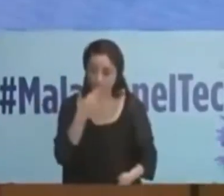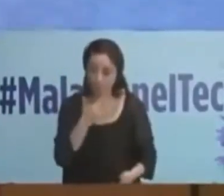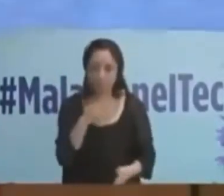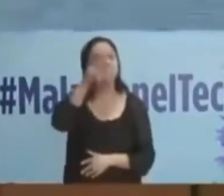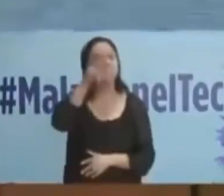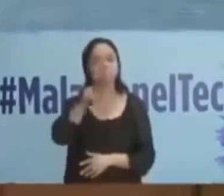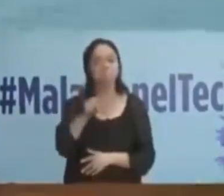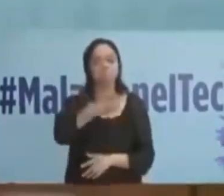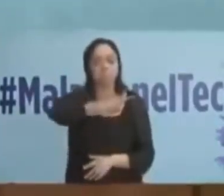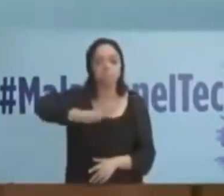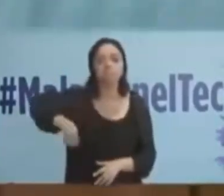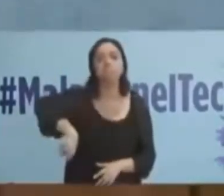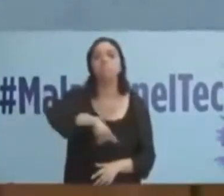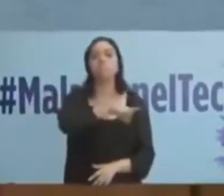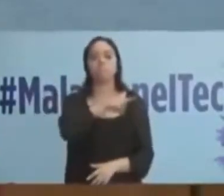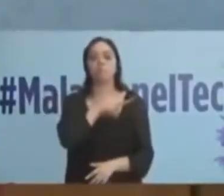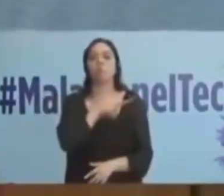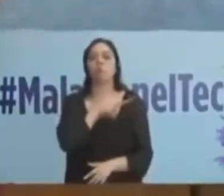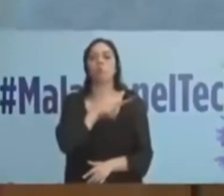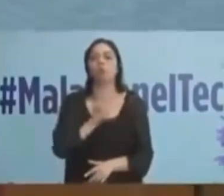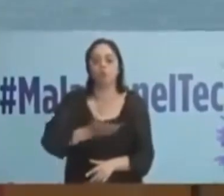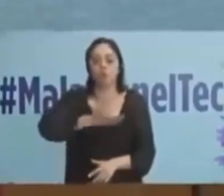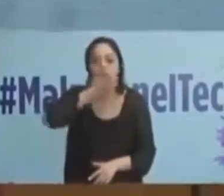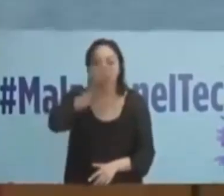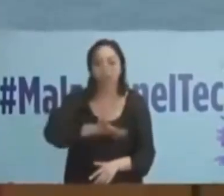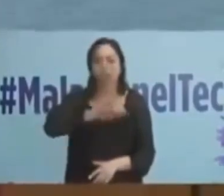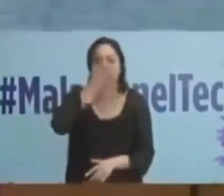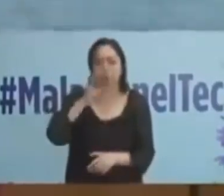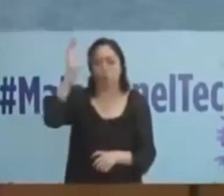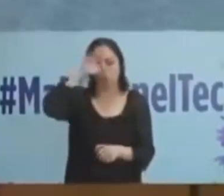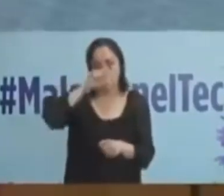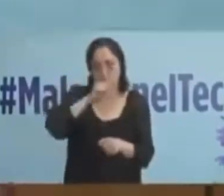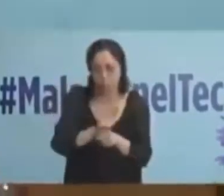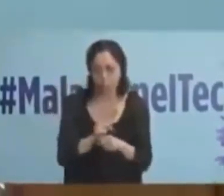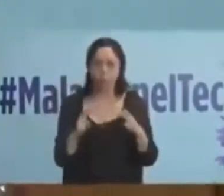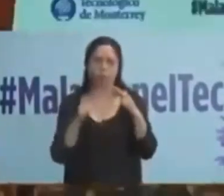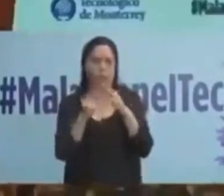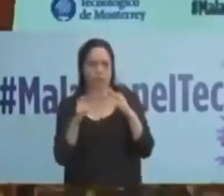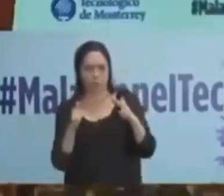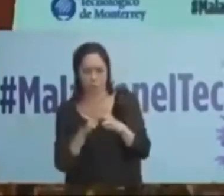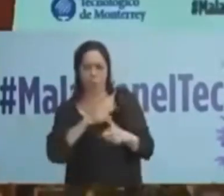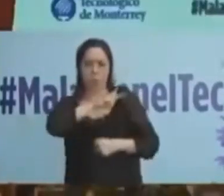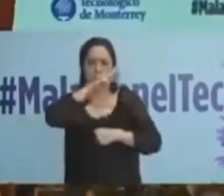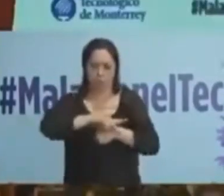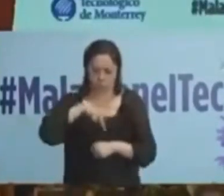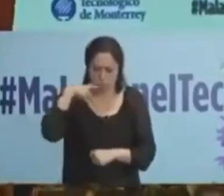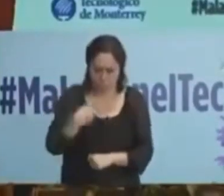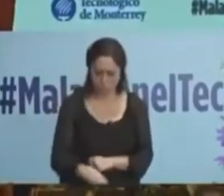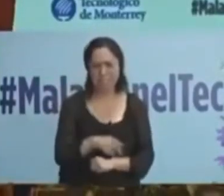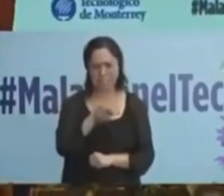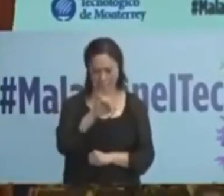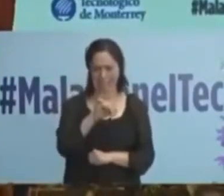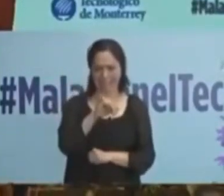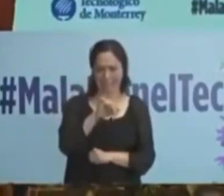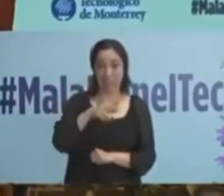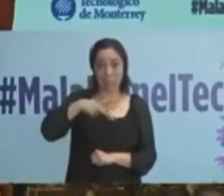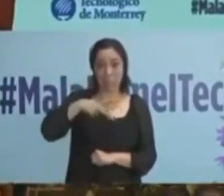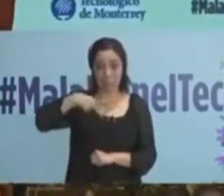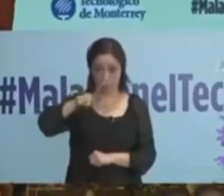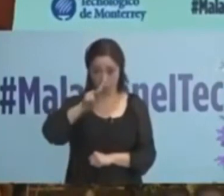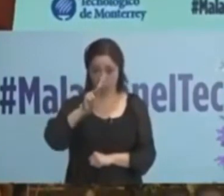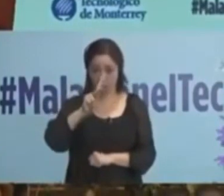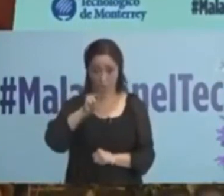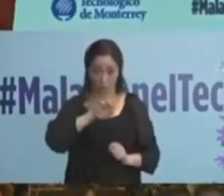insiste en construir en la frontera con méxico durante su encuentro con la comunidad del tec de monterrey campus santa fe